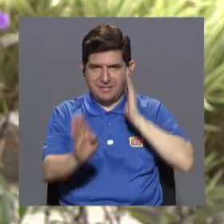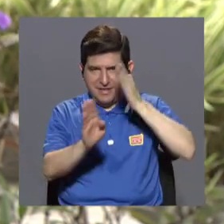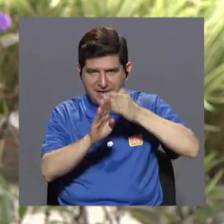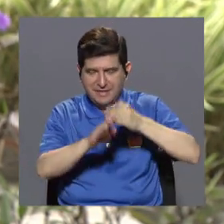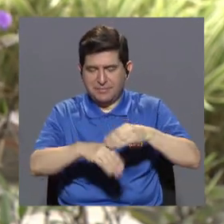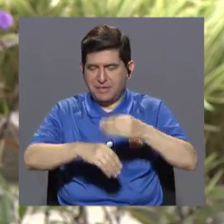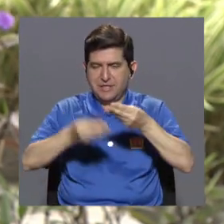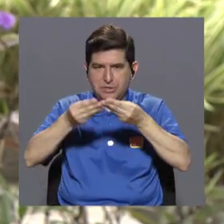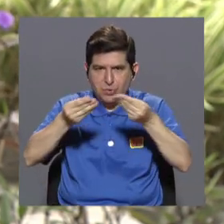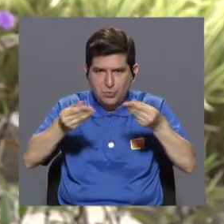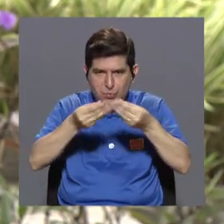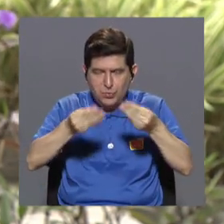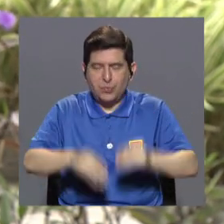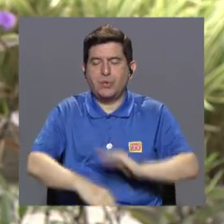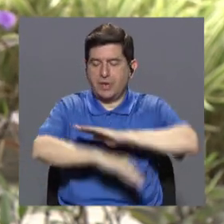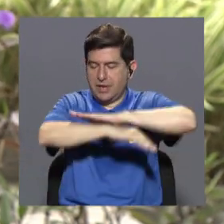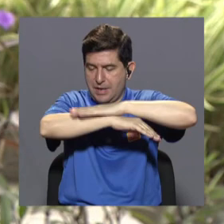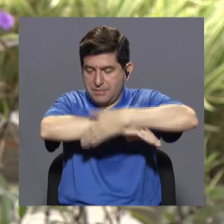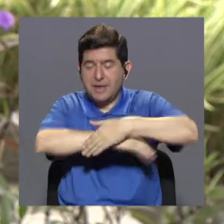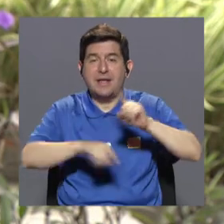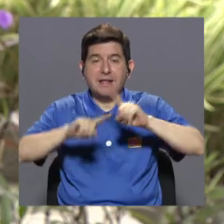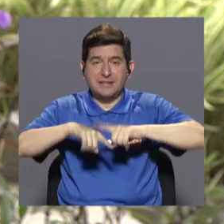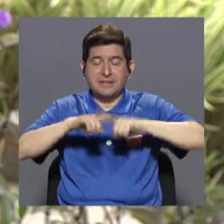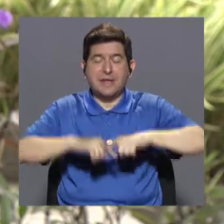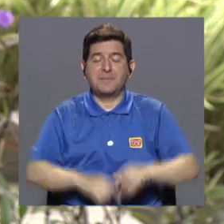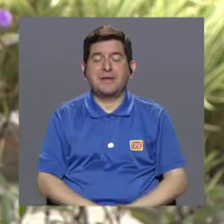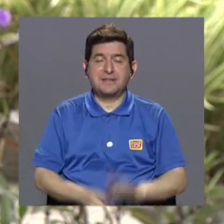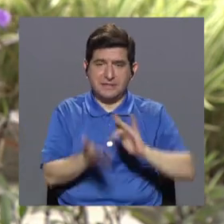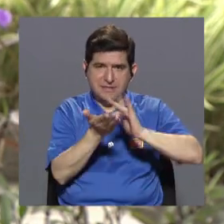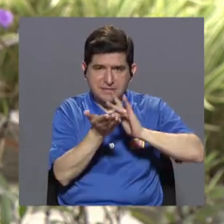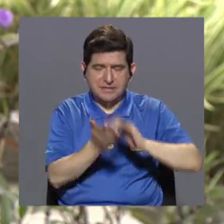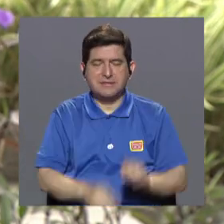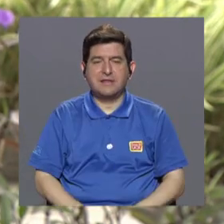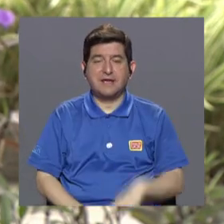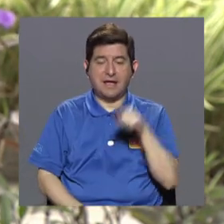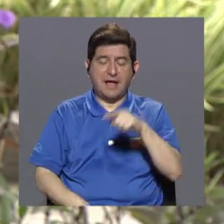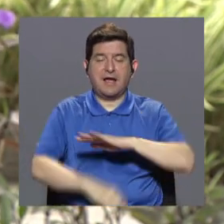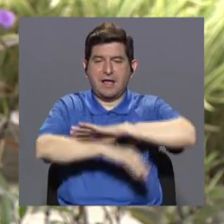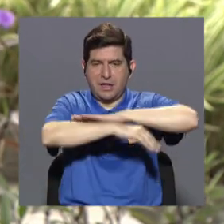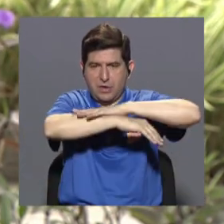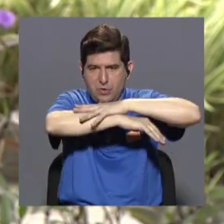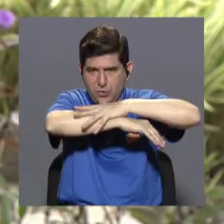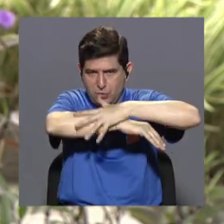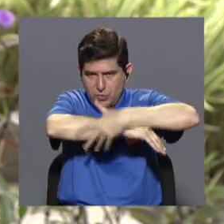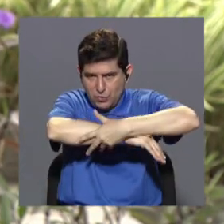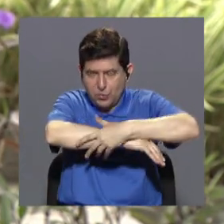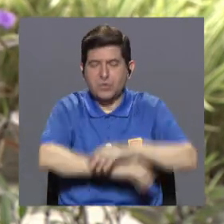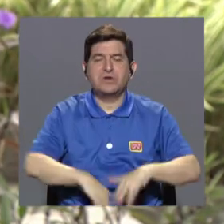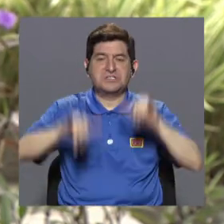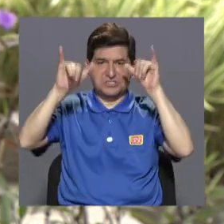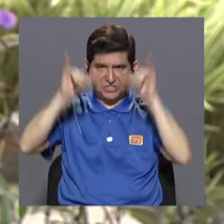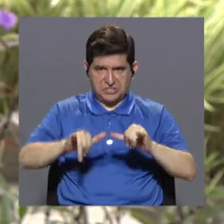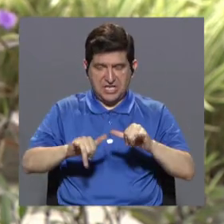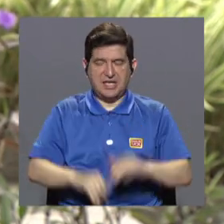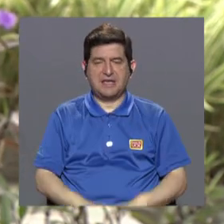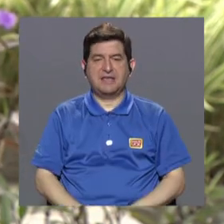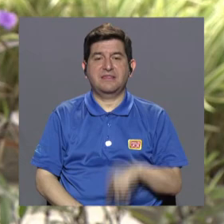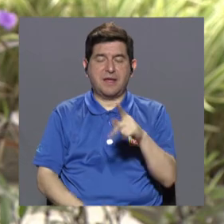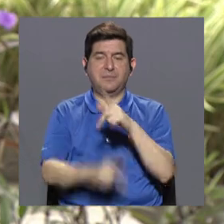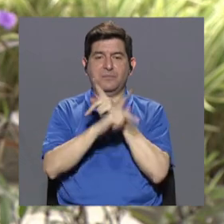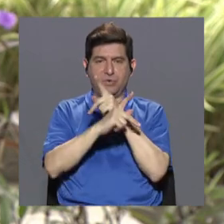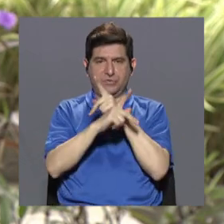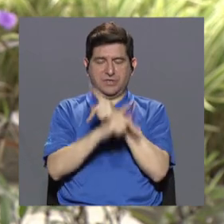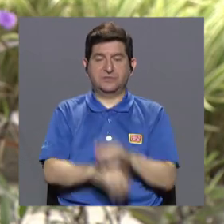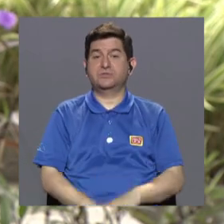piel. Esa depende del tipo de medicamento que tiene, se uh-huh. distribuye en la grasita de la piel. Entonces, se queda ahí haciendo una